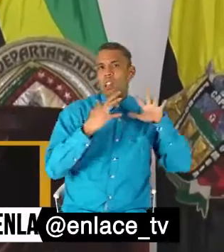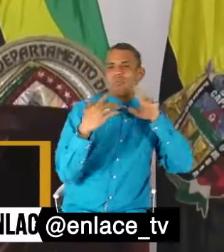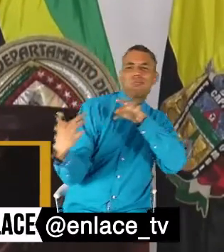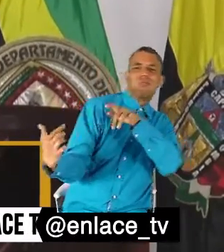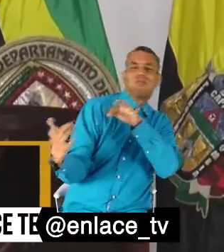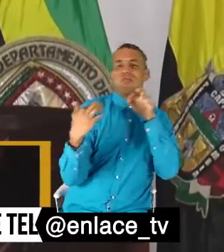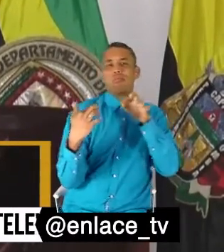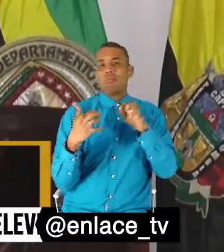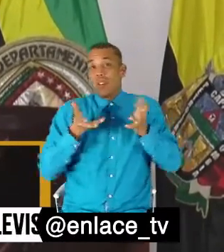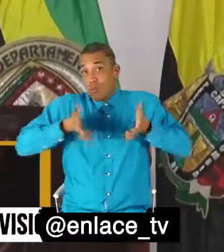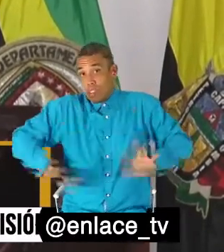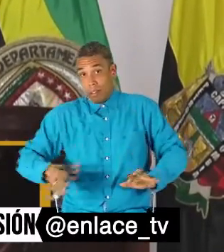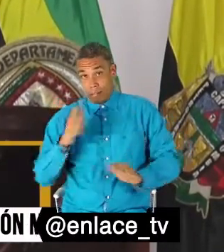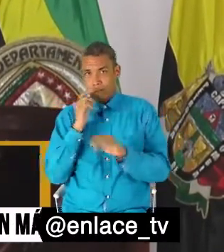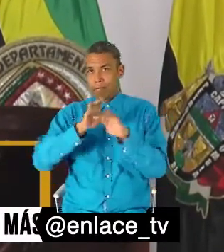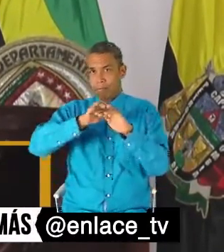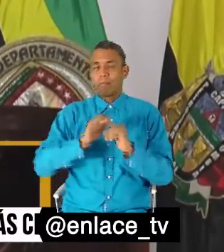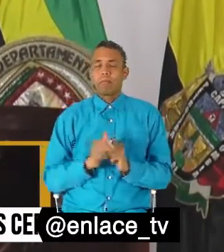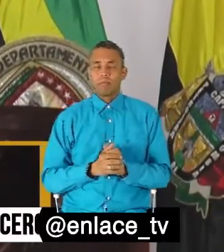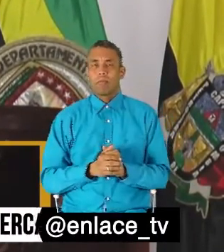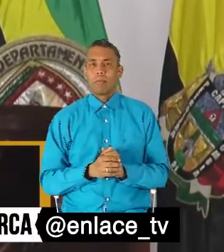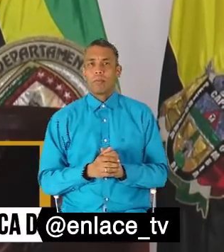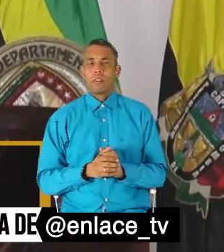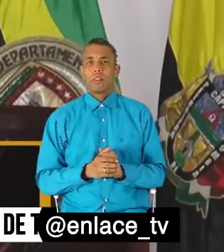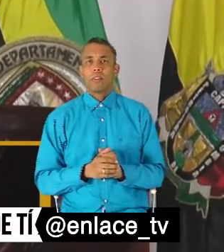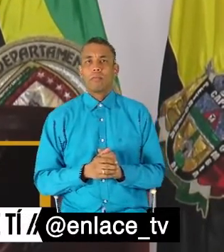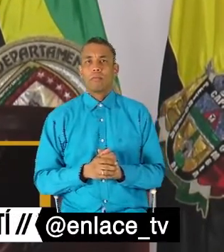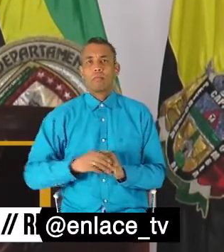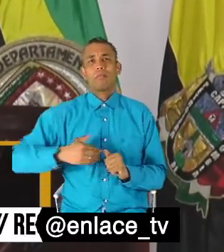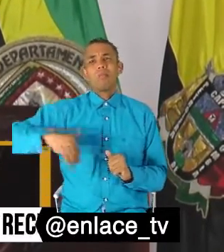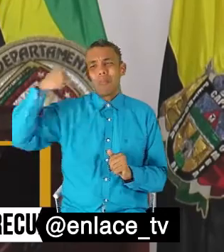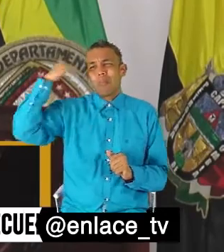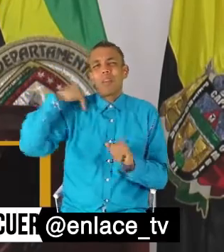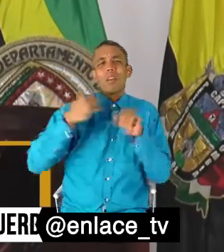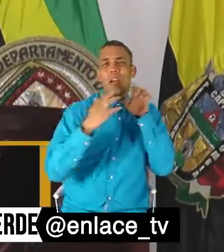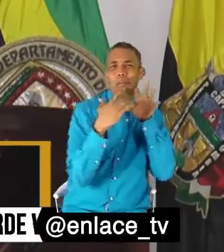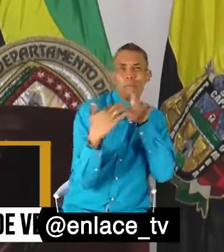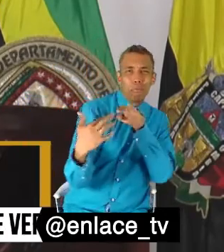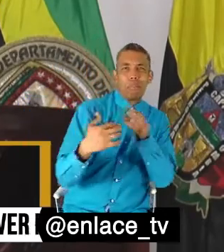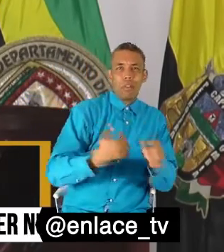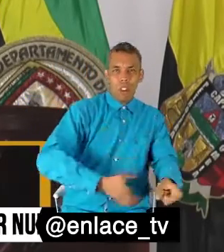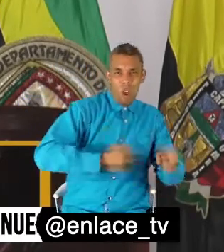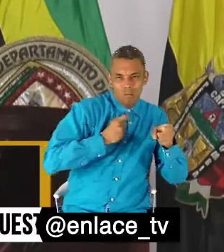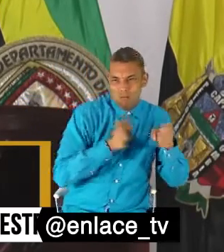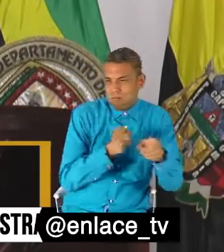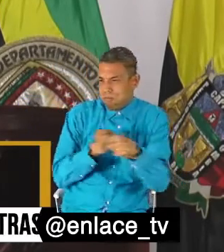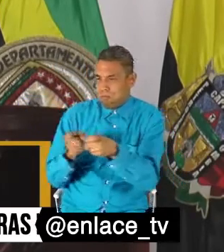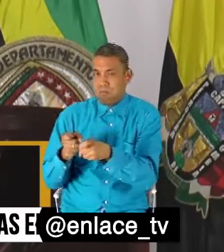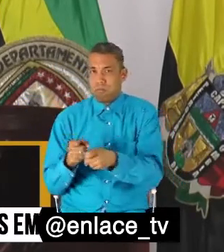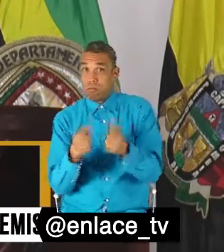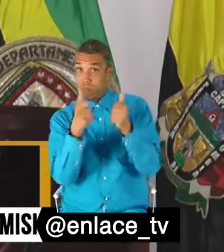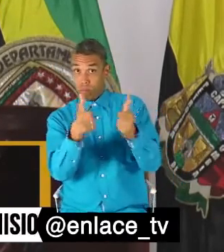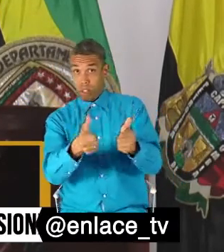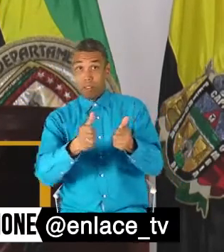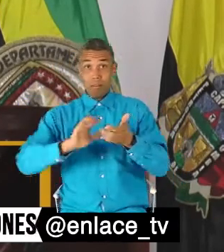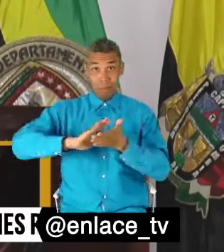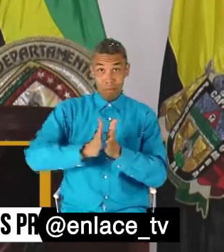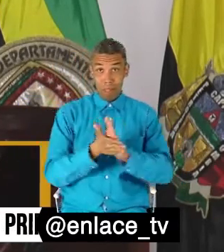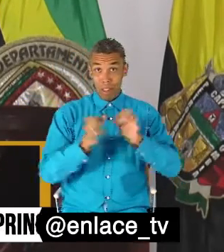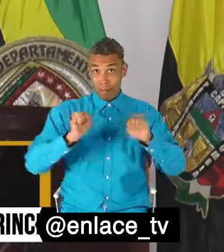Nunca en esas cosas nosotros fuimos capaces de resolver los conflictos. Y es que por eso ocurren los conflictos, porque